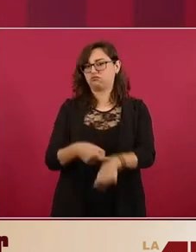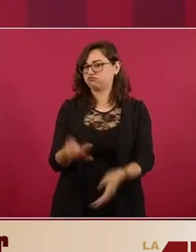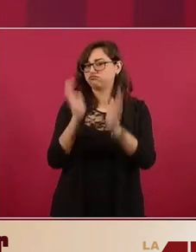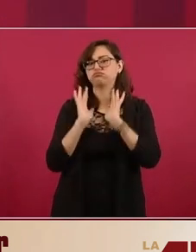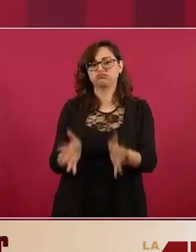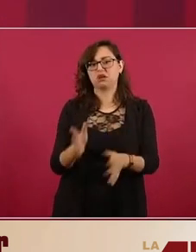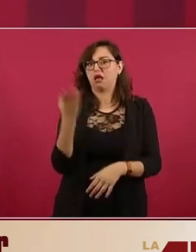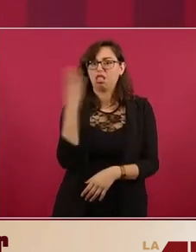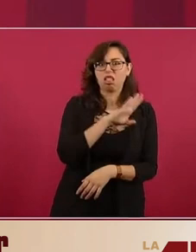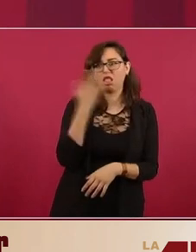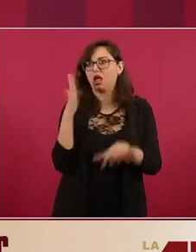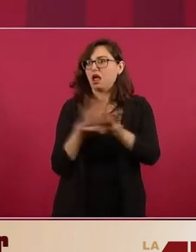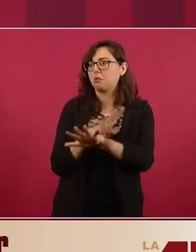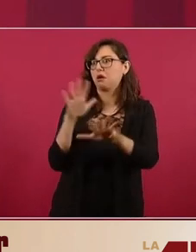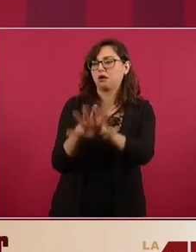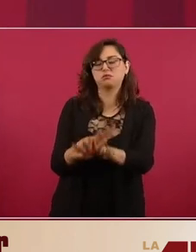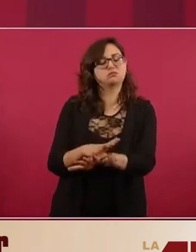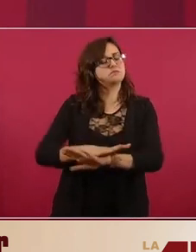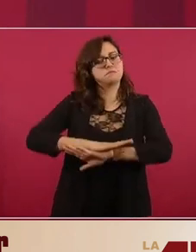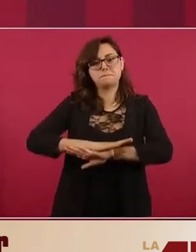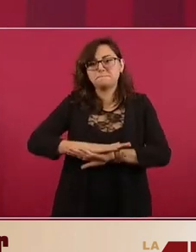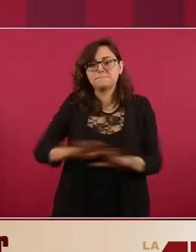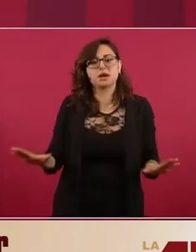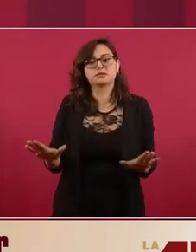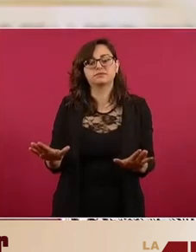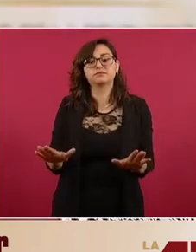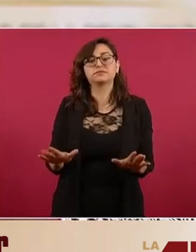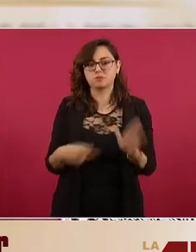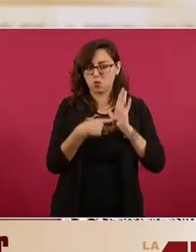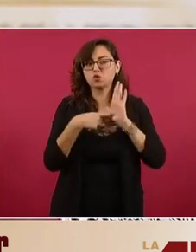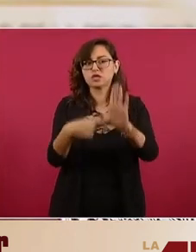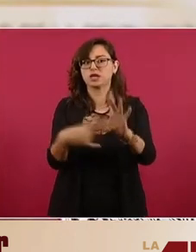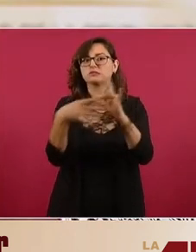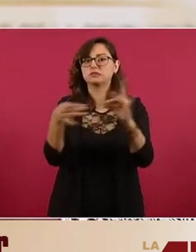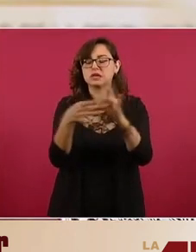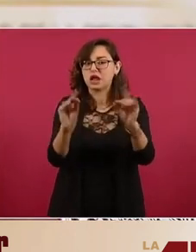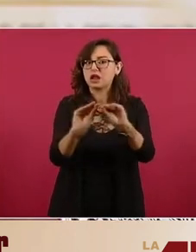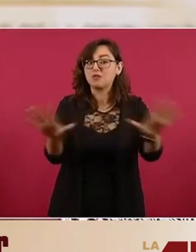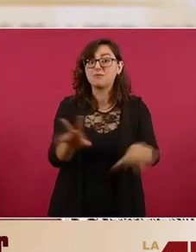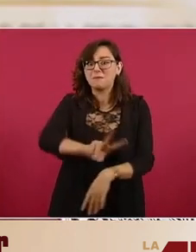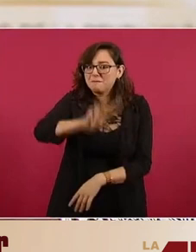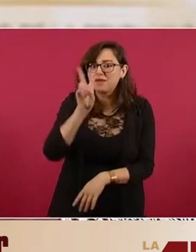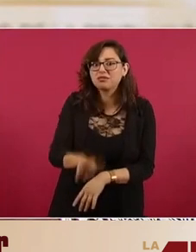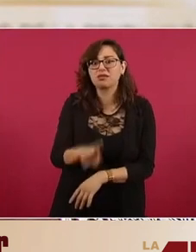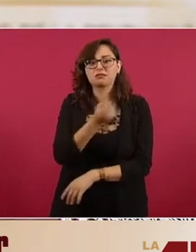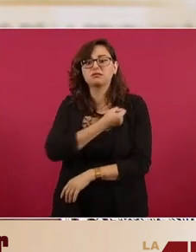el porqué, sobre todo por el daño a la salud.